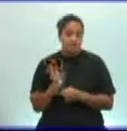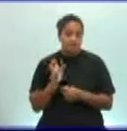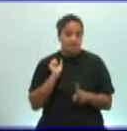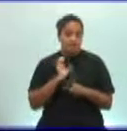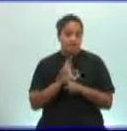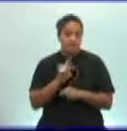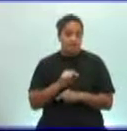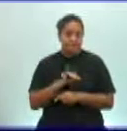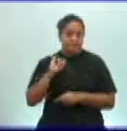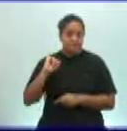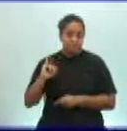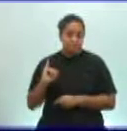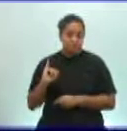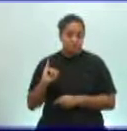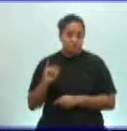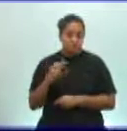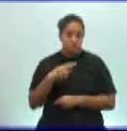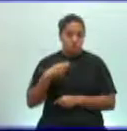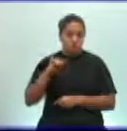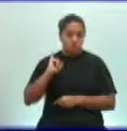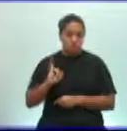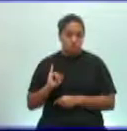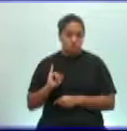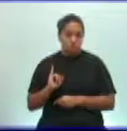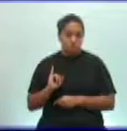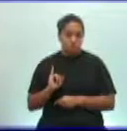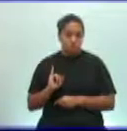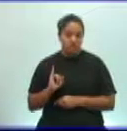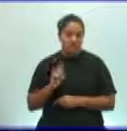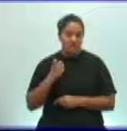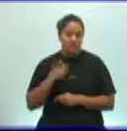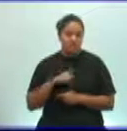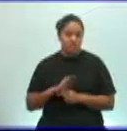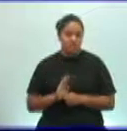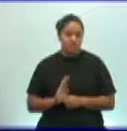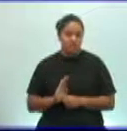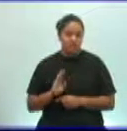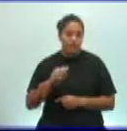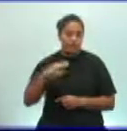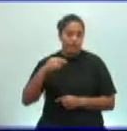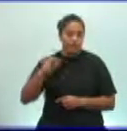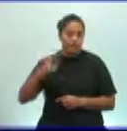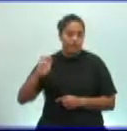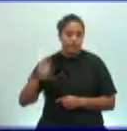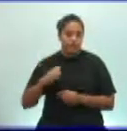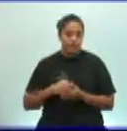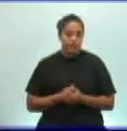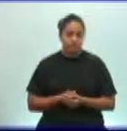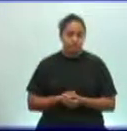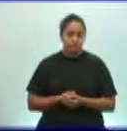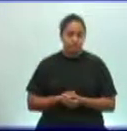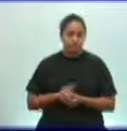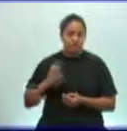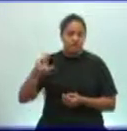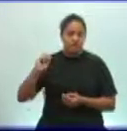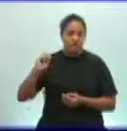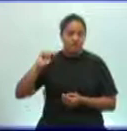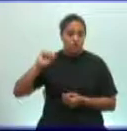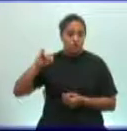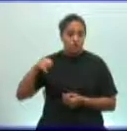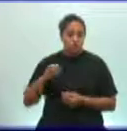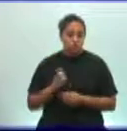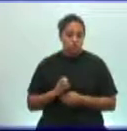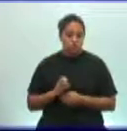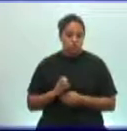con H, excepto IE. Y la conjunción O se sustituye por U delante de palabras que comienzan con